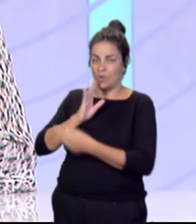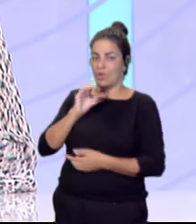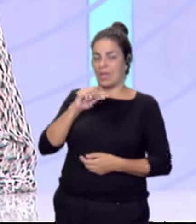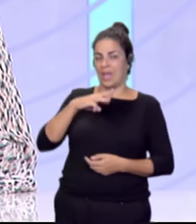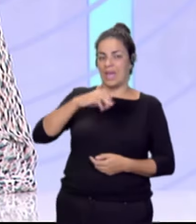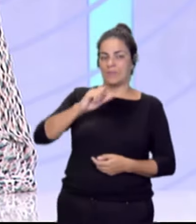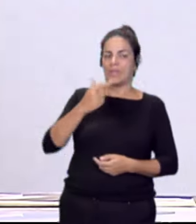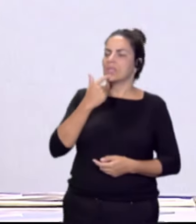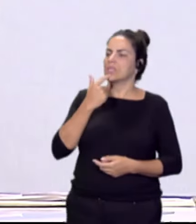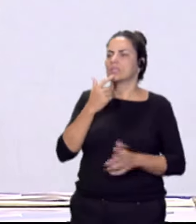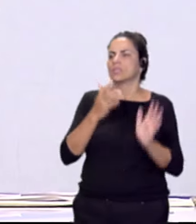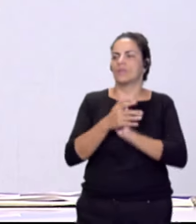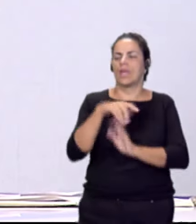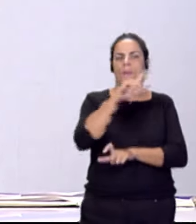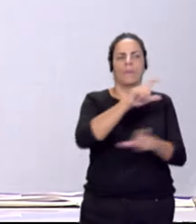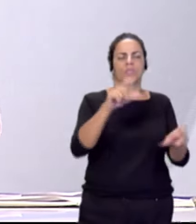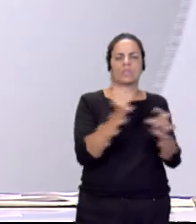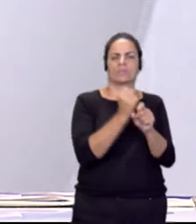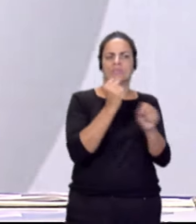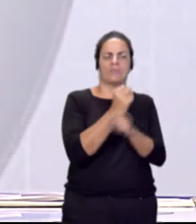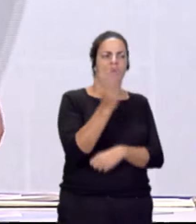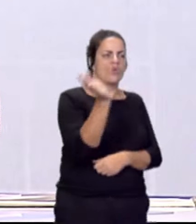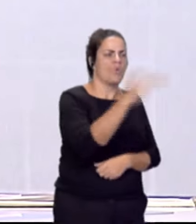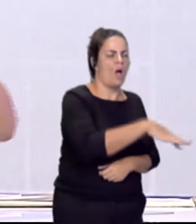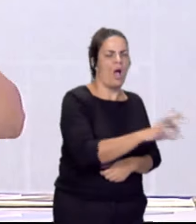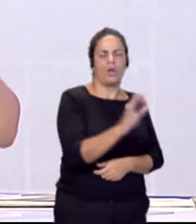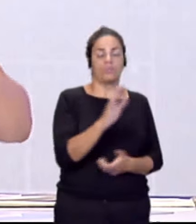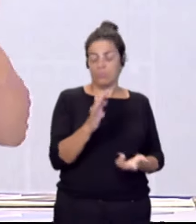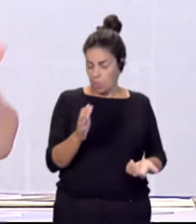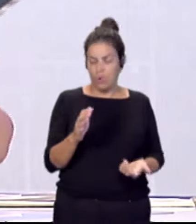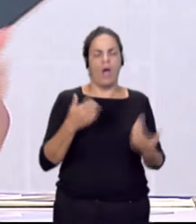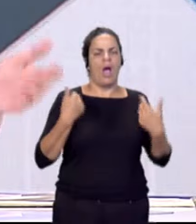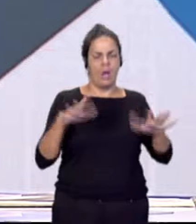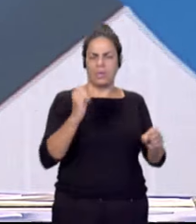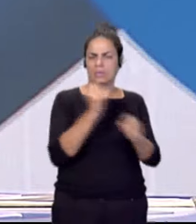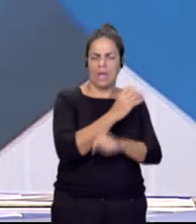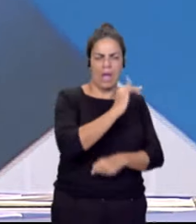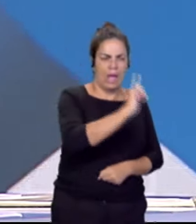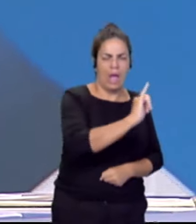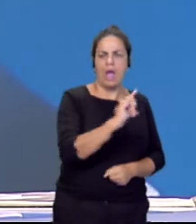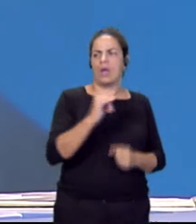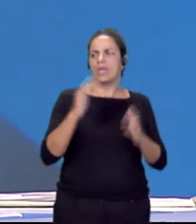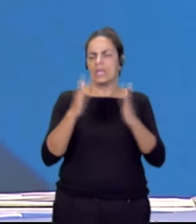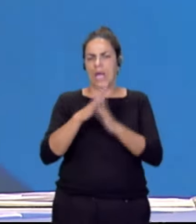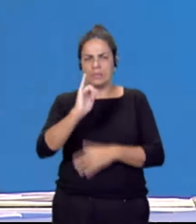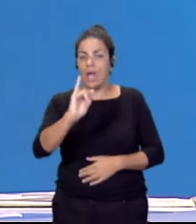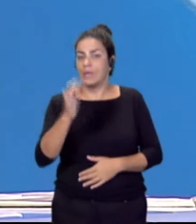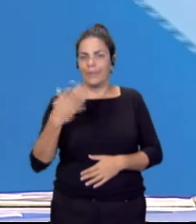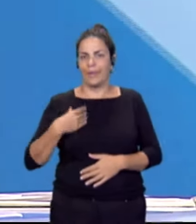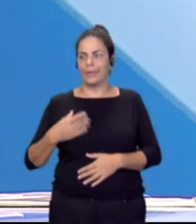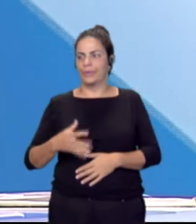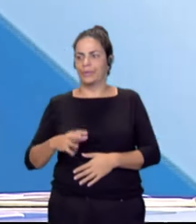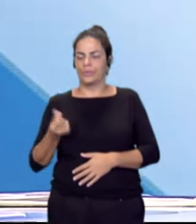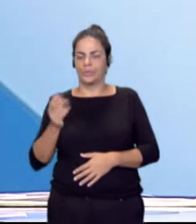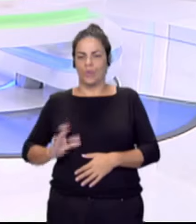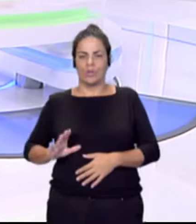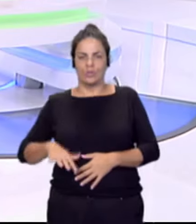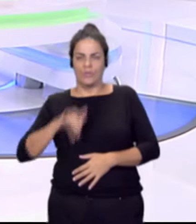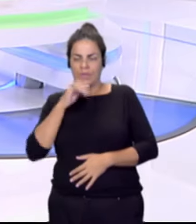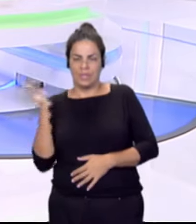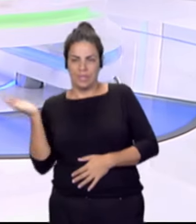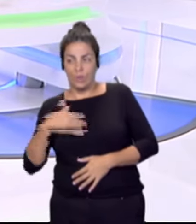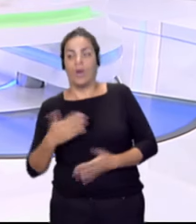gente pues que no tiene empleo, que no tiene trabajo, que no tiene casa, no, es que hasta teniendo empleo, trabajo y casa no se llega a fin de mes. Sí, y a la altura, un dato ese, y a la altura de países de la